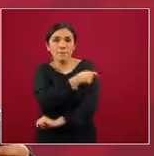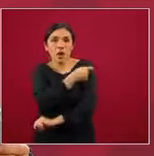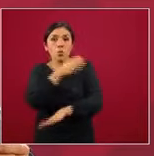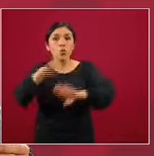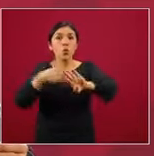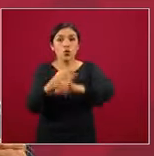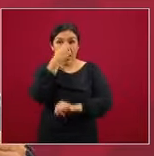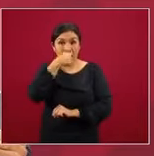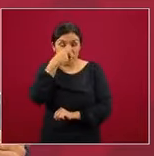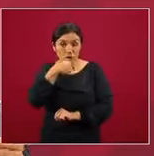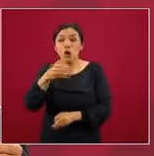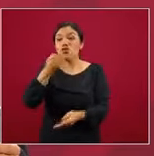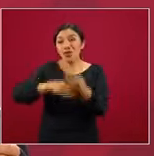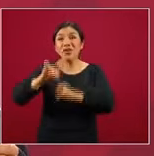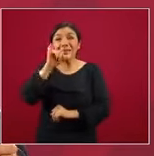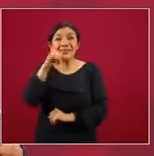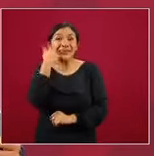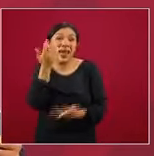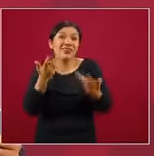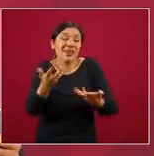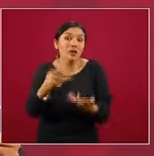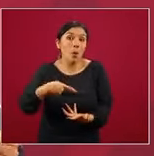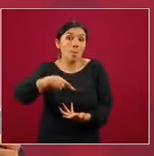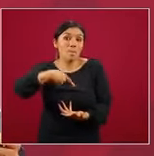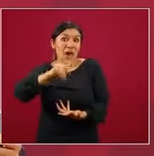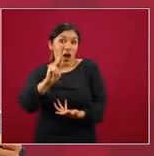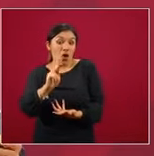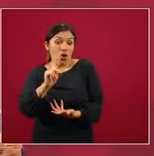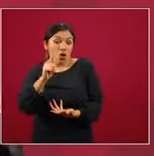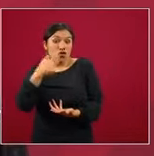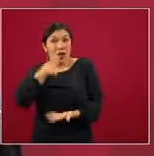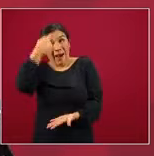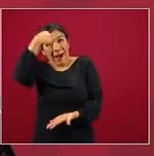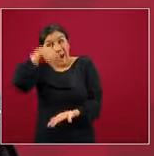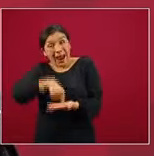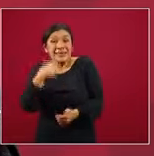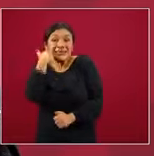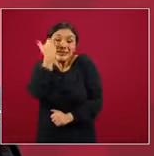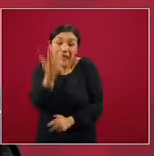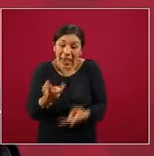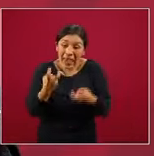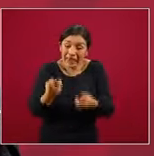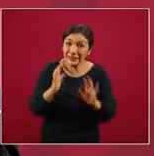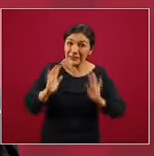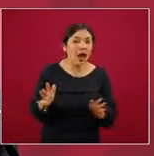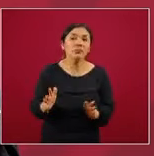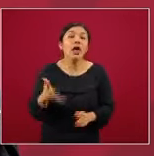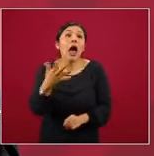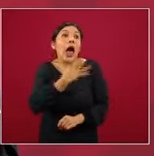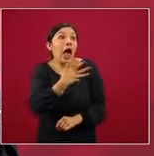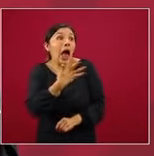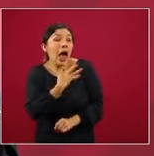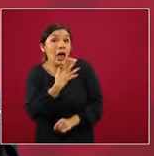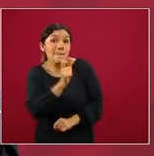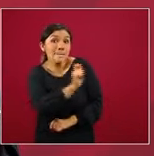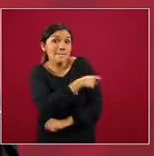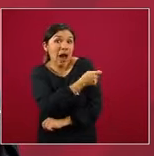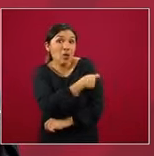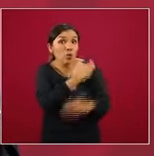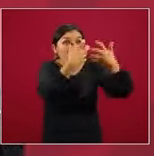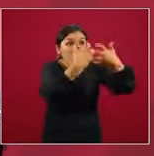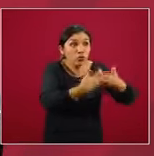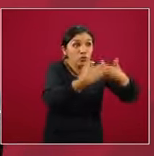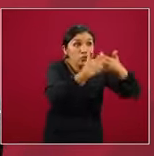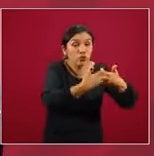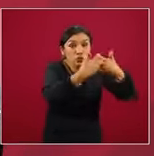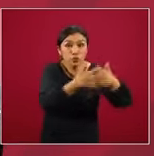influenza. Todos lo quisiéramos, pero no depende de quererlo, depende de que la vacuna esté. El ciclo de producción de la vacuna